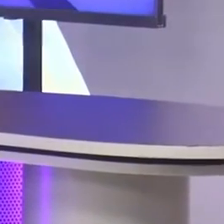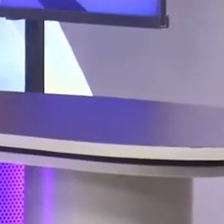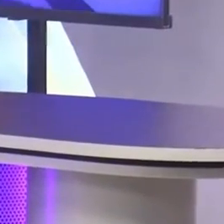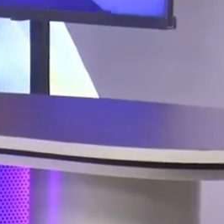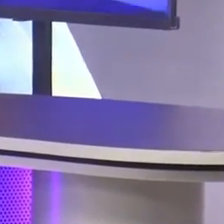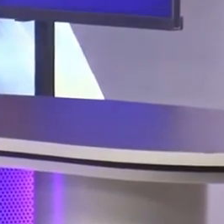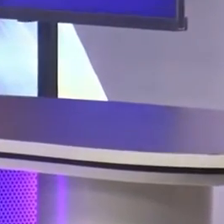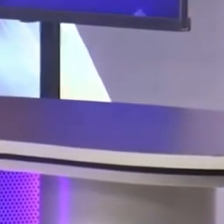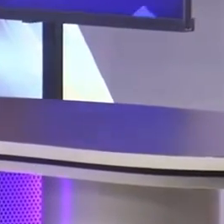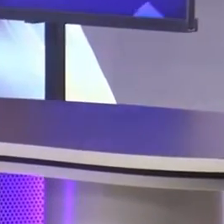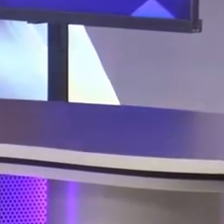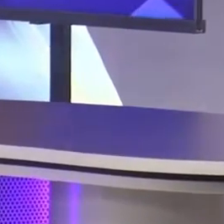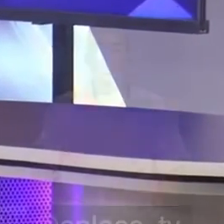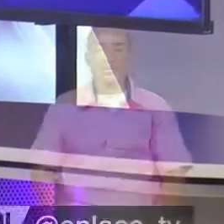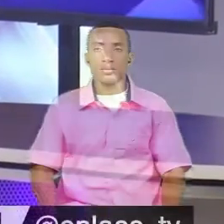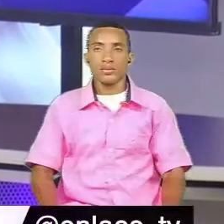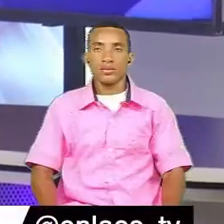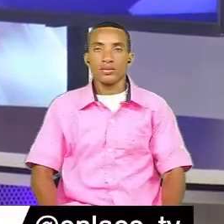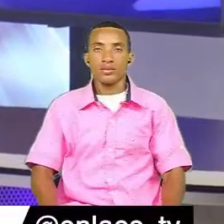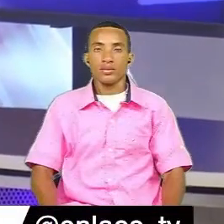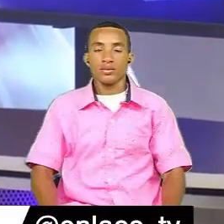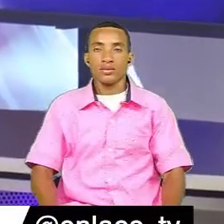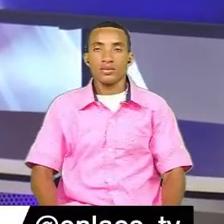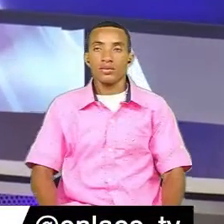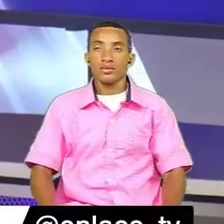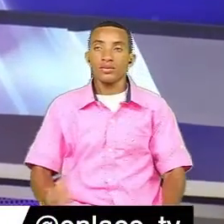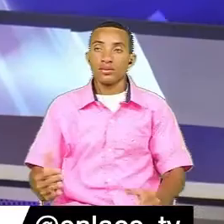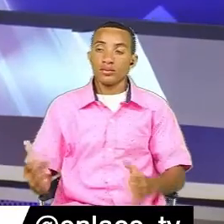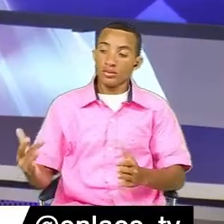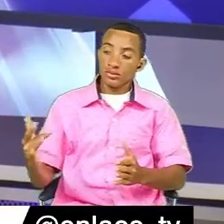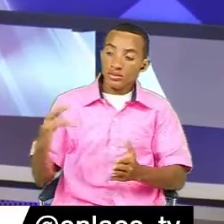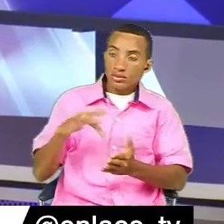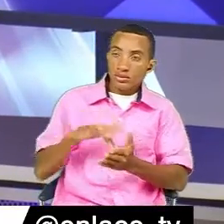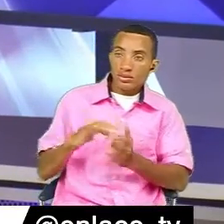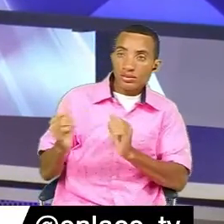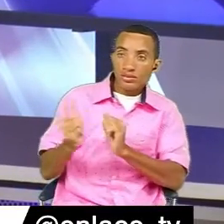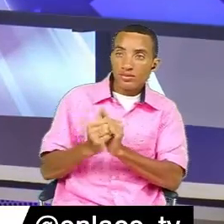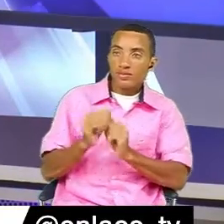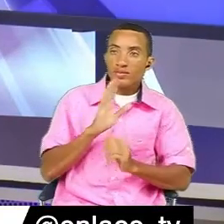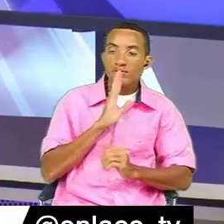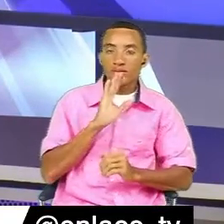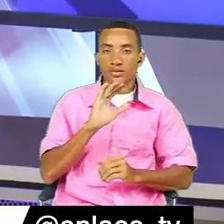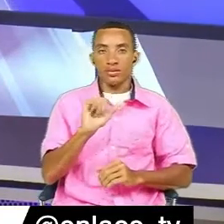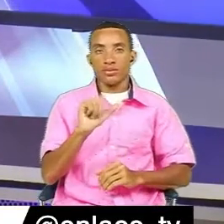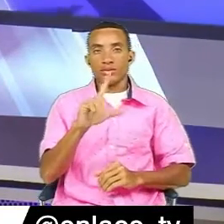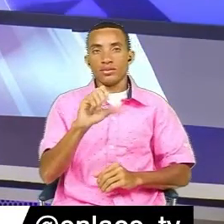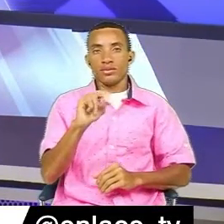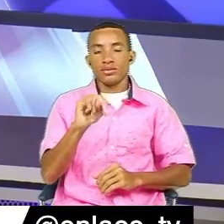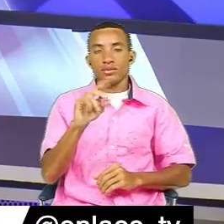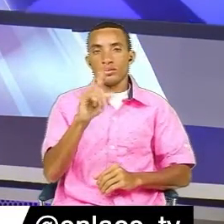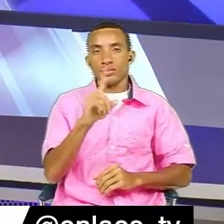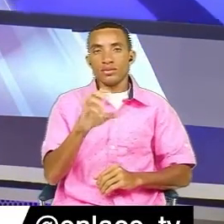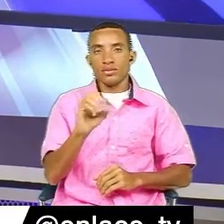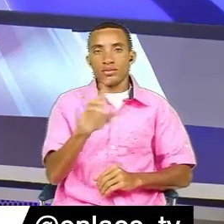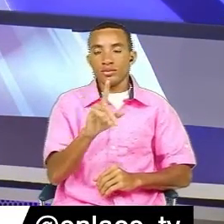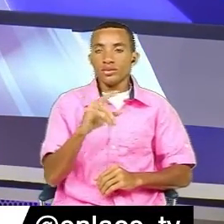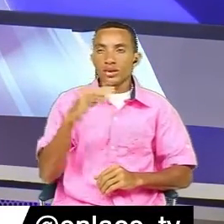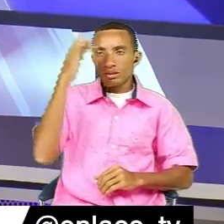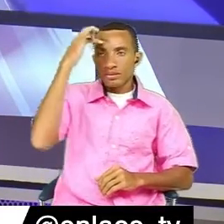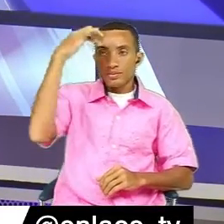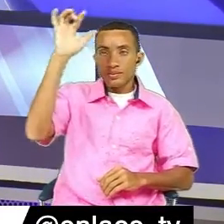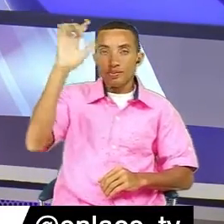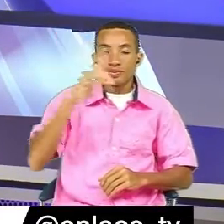Continuamos con más información en Enlace Noticias y nos acompaña en este momento en nuestro set Alonso García Munibe, profesional de la Defensoría Regional